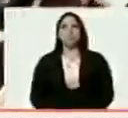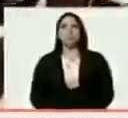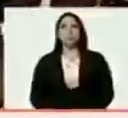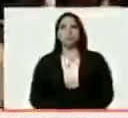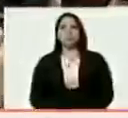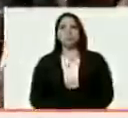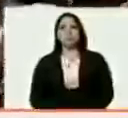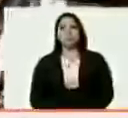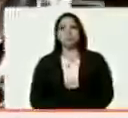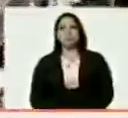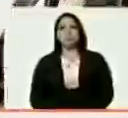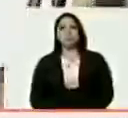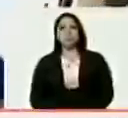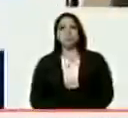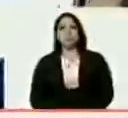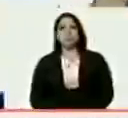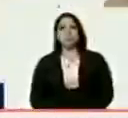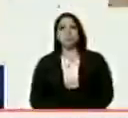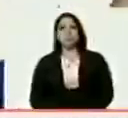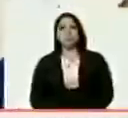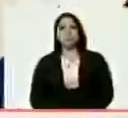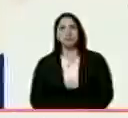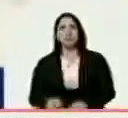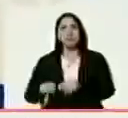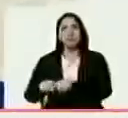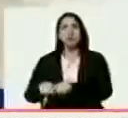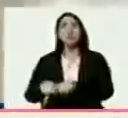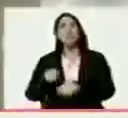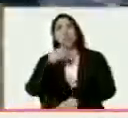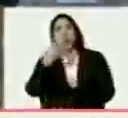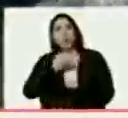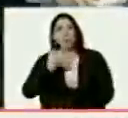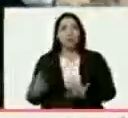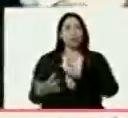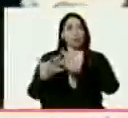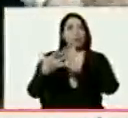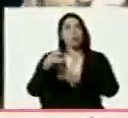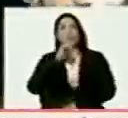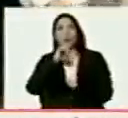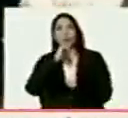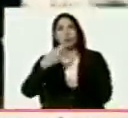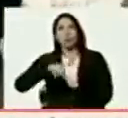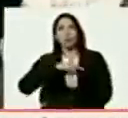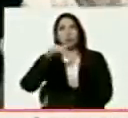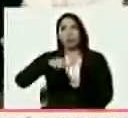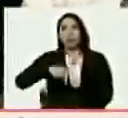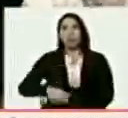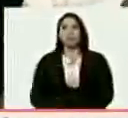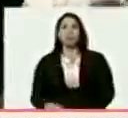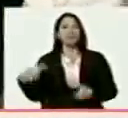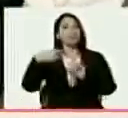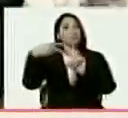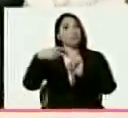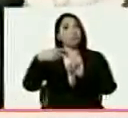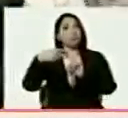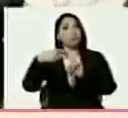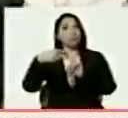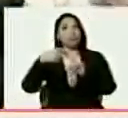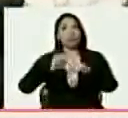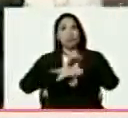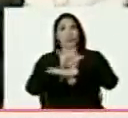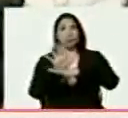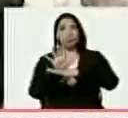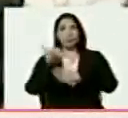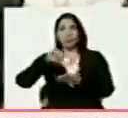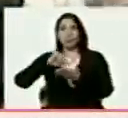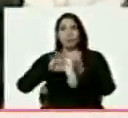trabas, con todos los obstáculos. Así es, gracias por la presente contacto con el efecto de estar en contra del hotel Alba Caracas, donde está